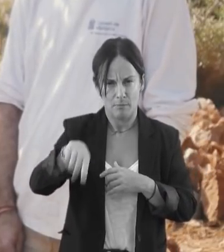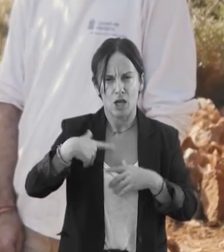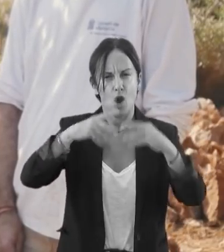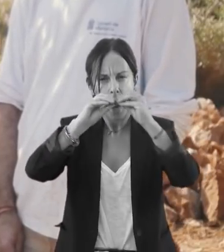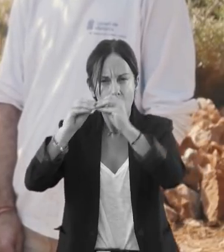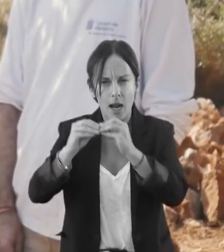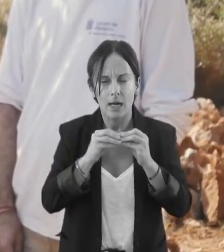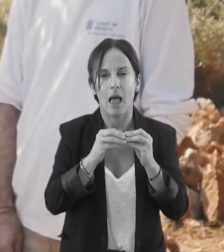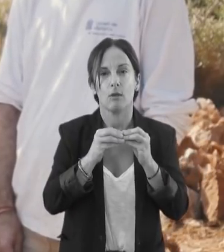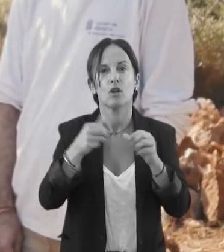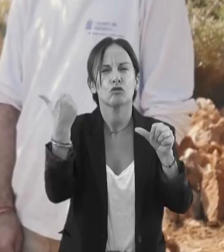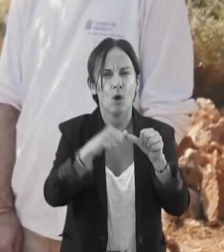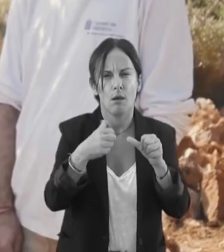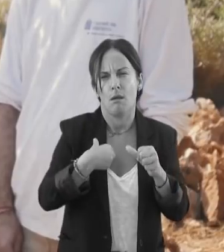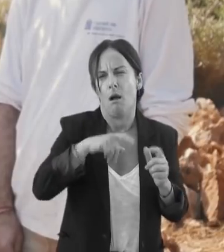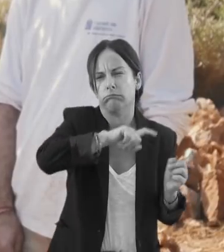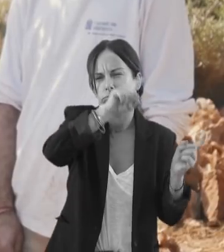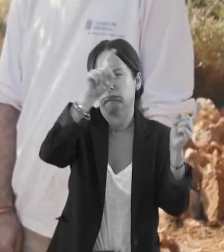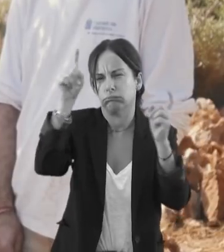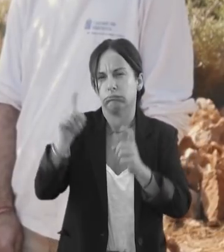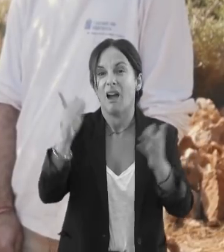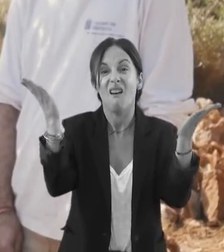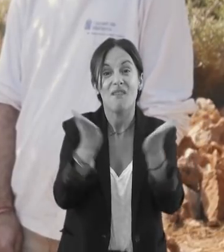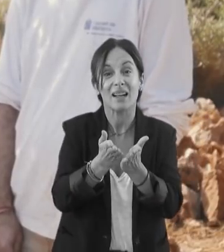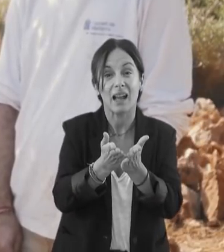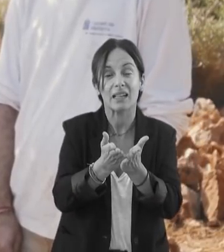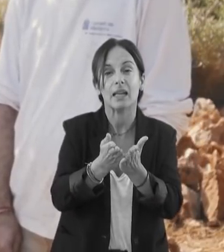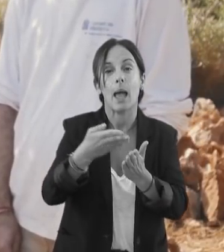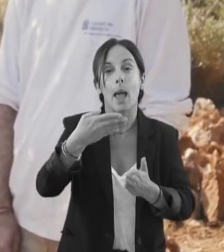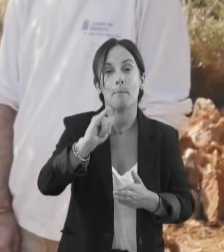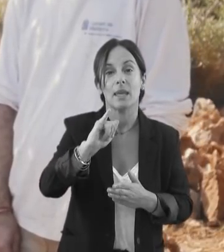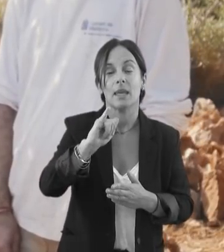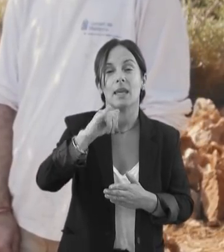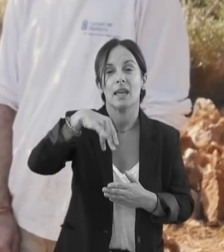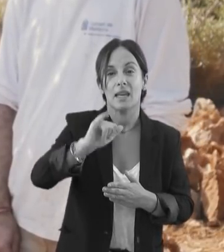abrir caminos y he estado pues por ejemplo en la restauración del camino de